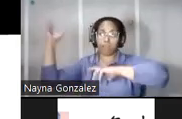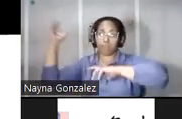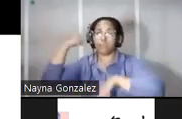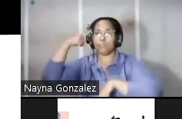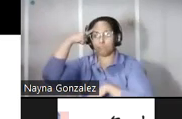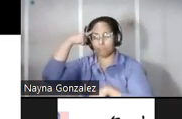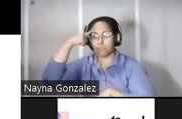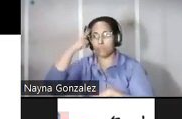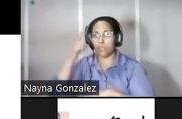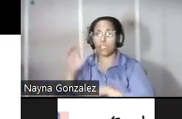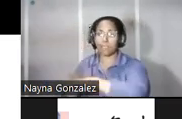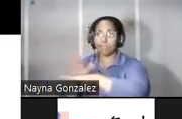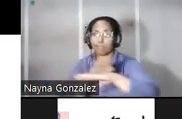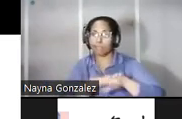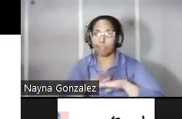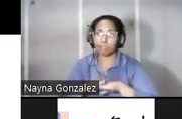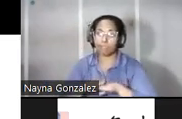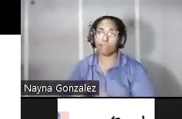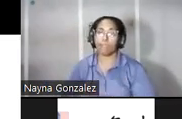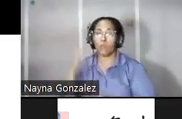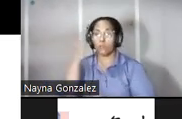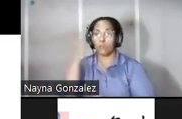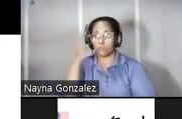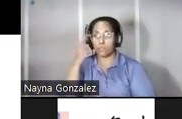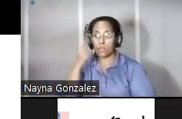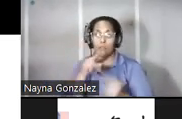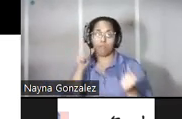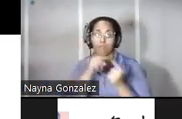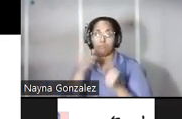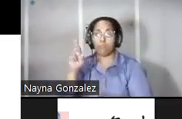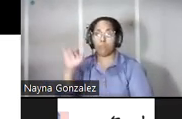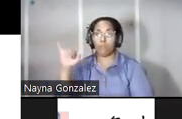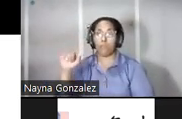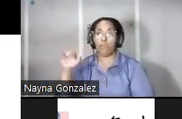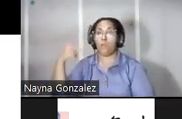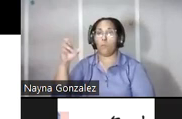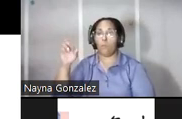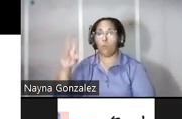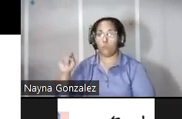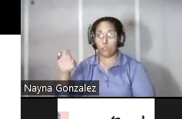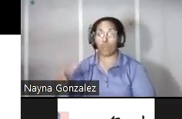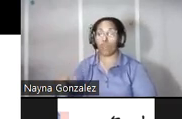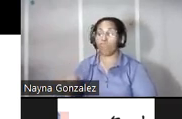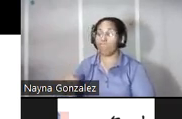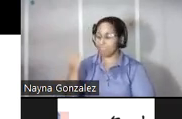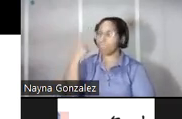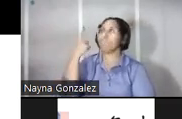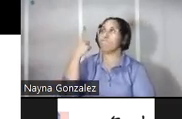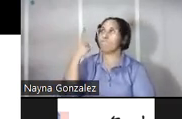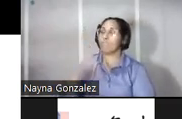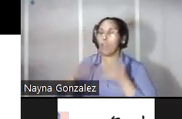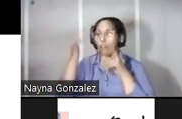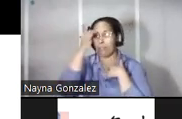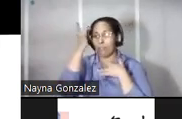y mentales que hay que atender. Es por eso, según señala Roy Porter, que para entender lo que conlleva